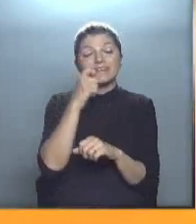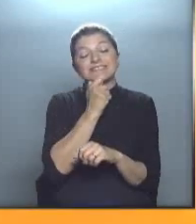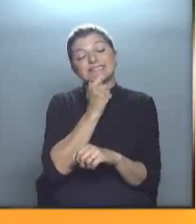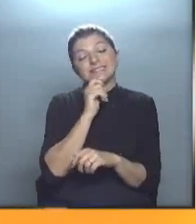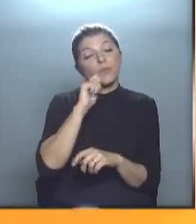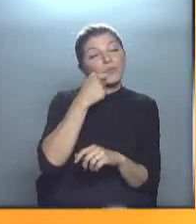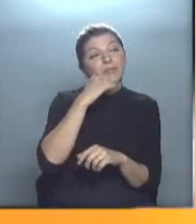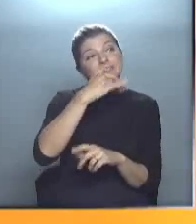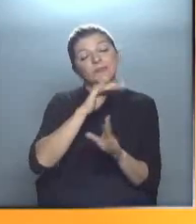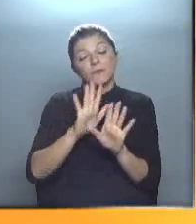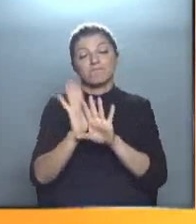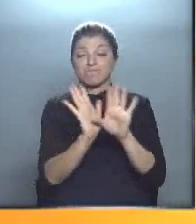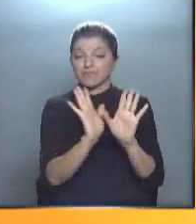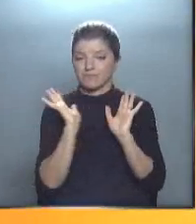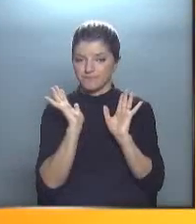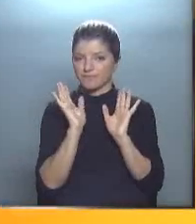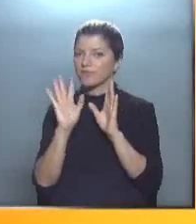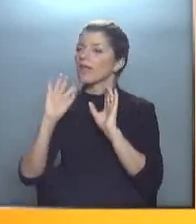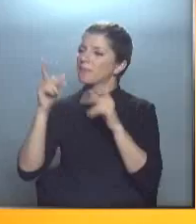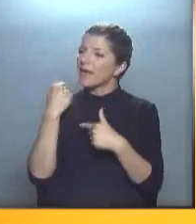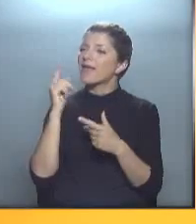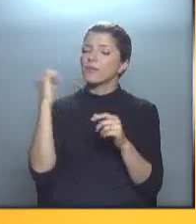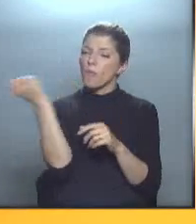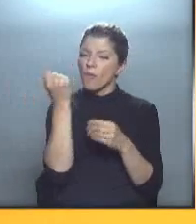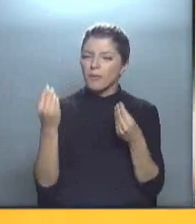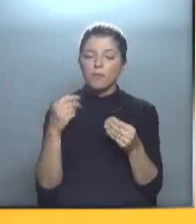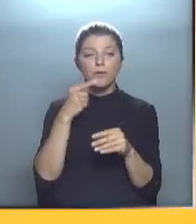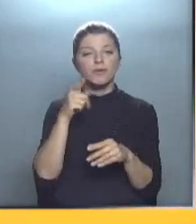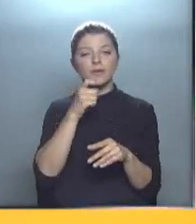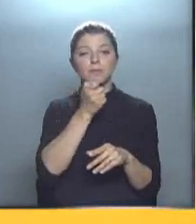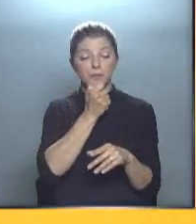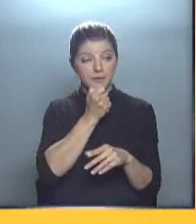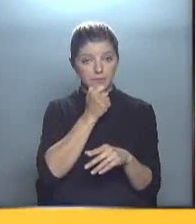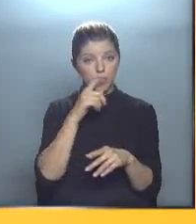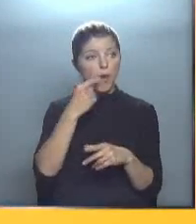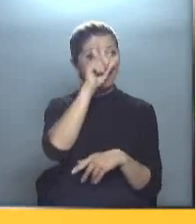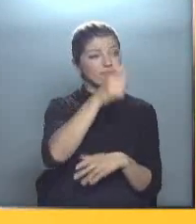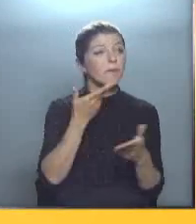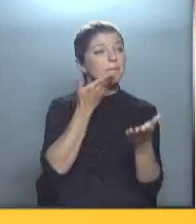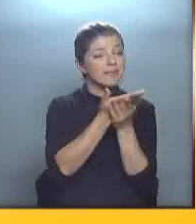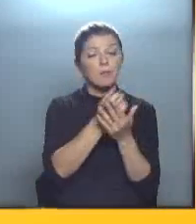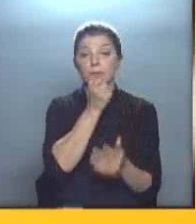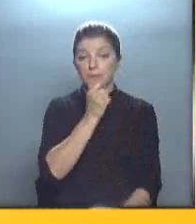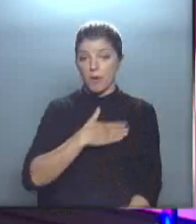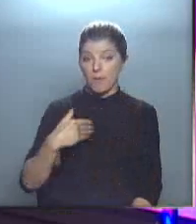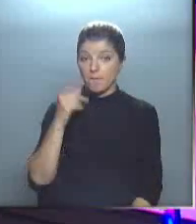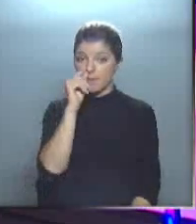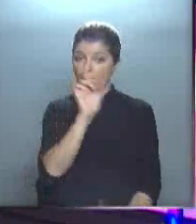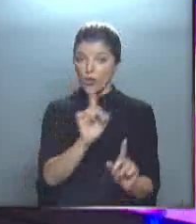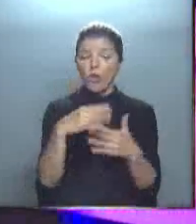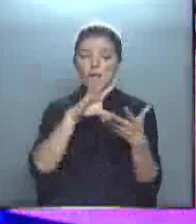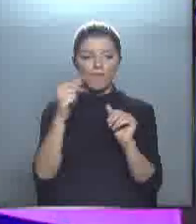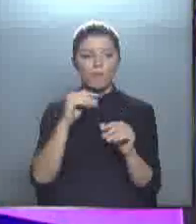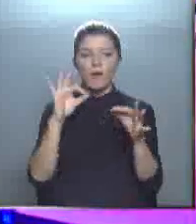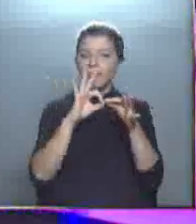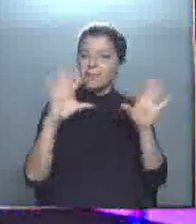todo también para la independencia, ¿no? Para no necesitar pedirle, gracias Sofi, pedirle nada a nadie, o a los papás más que nada. A ver, caballero, usted su